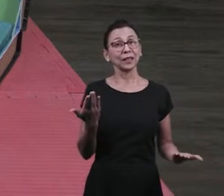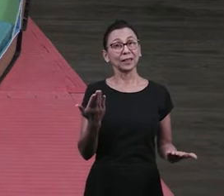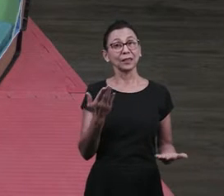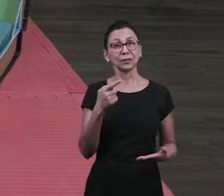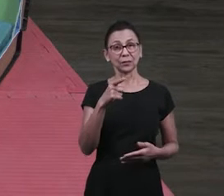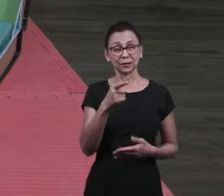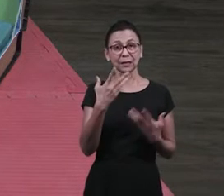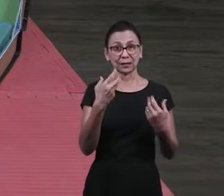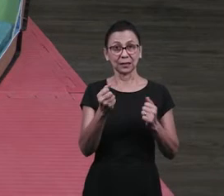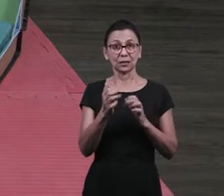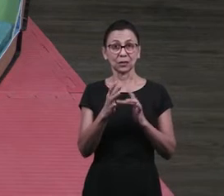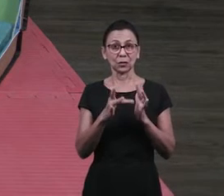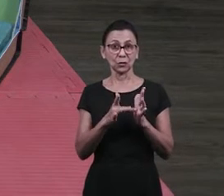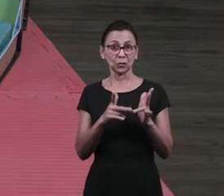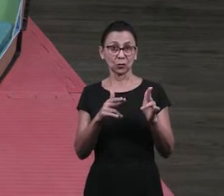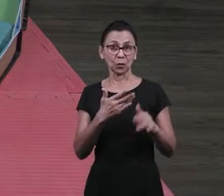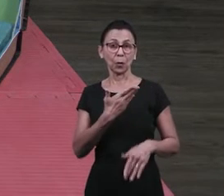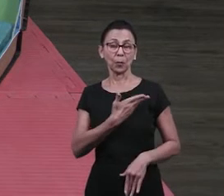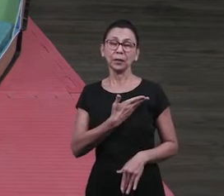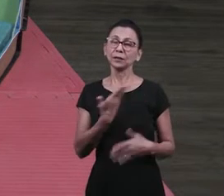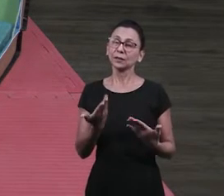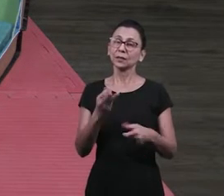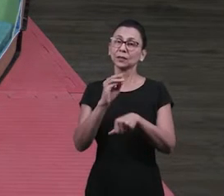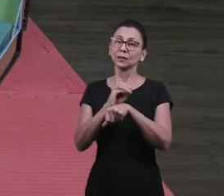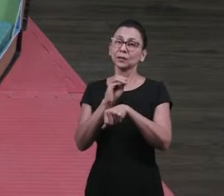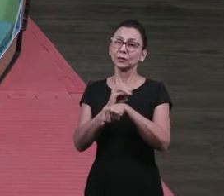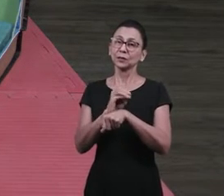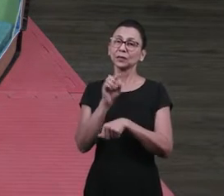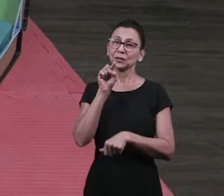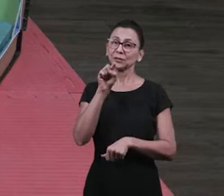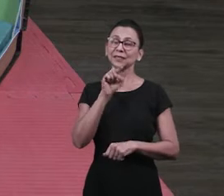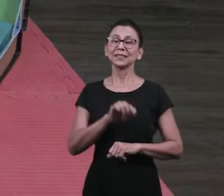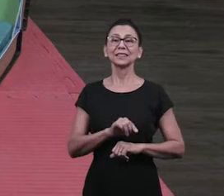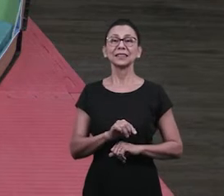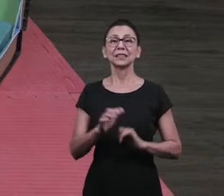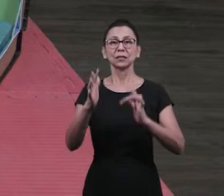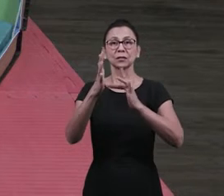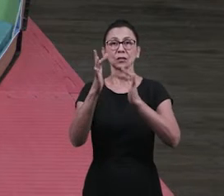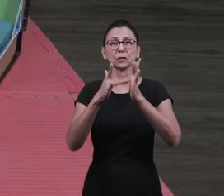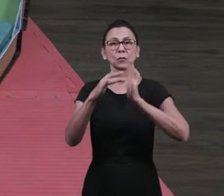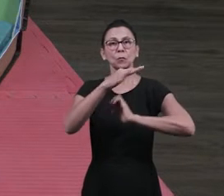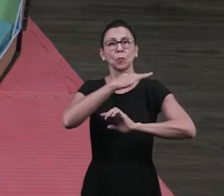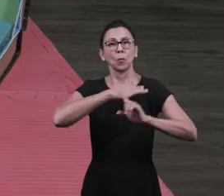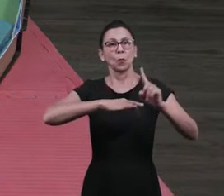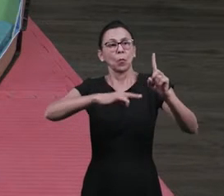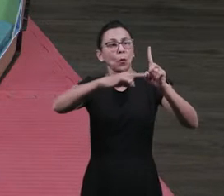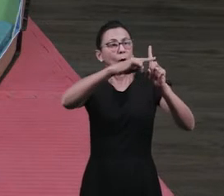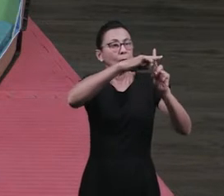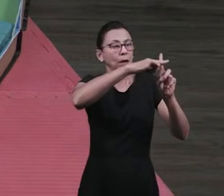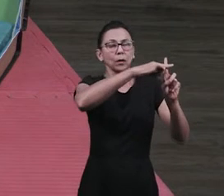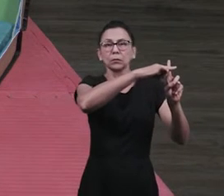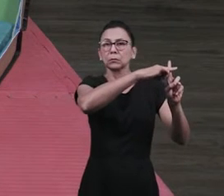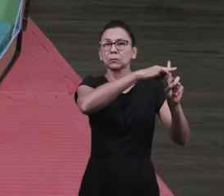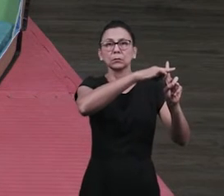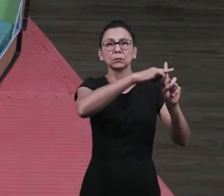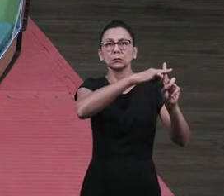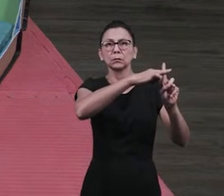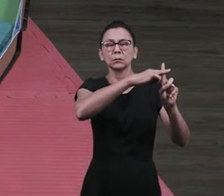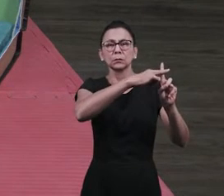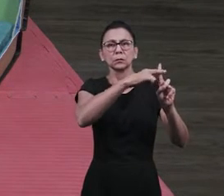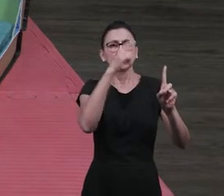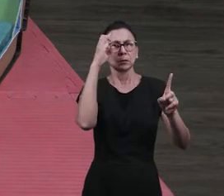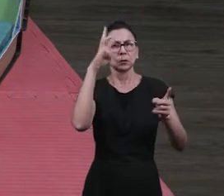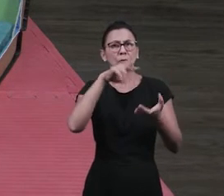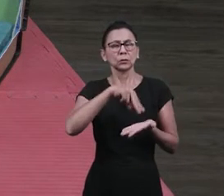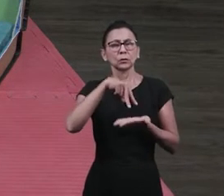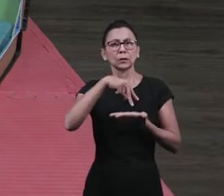cuida de nosotros. Y Jesús, Él murió en la cruz. Él está vivo ahí en el cielo. Y si nosotros dejamos a